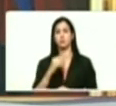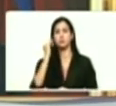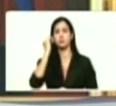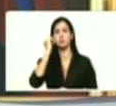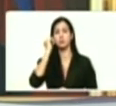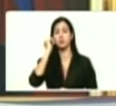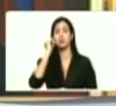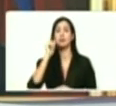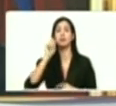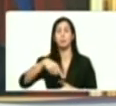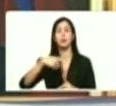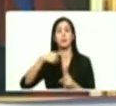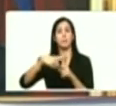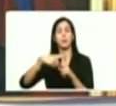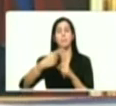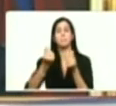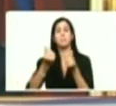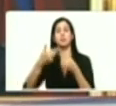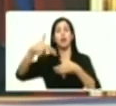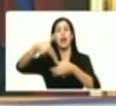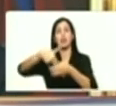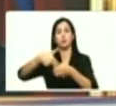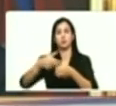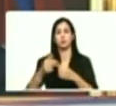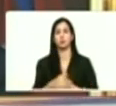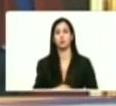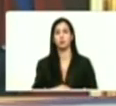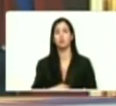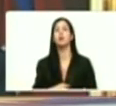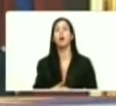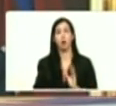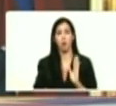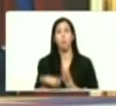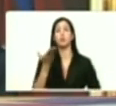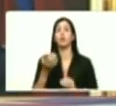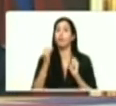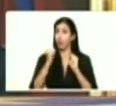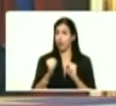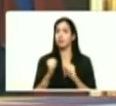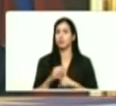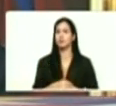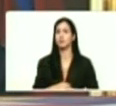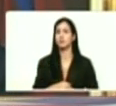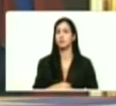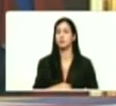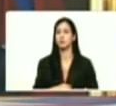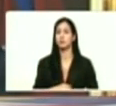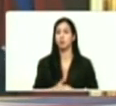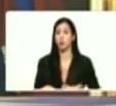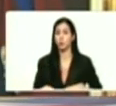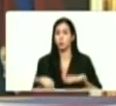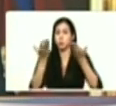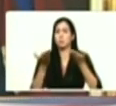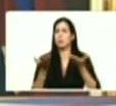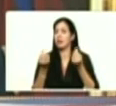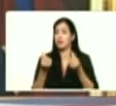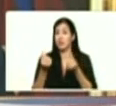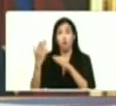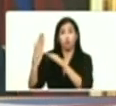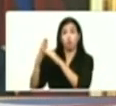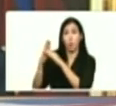el precio de la gasolina va a ser un ingreso también fuerte que va directamente